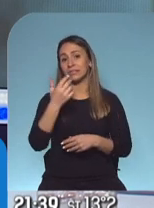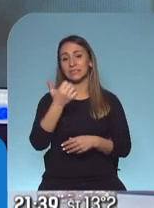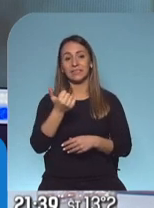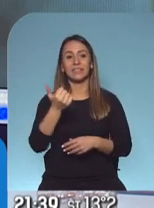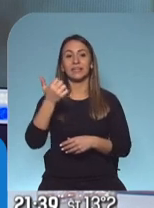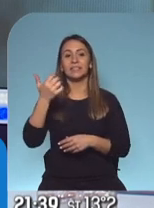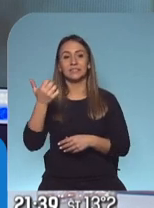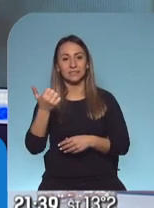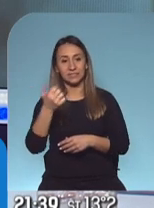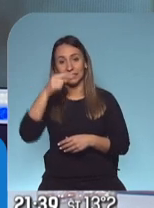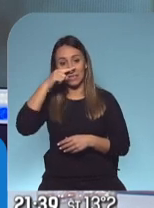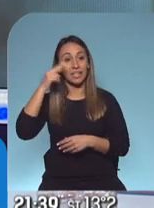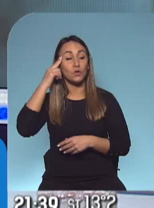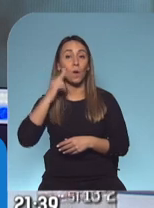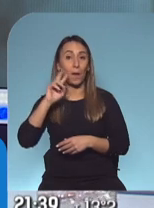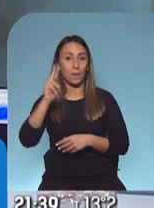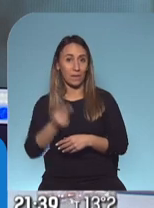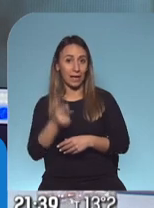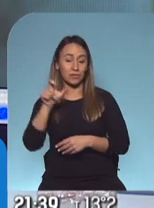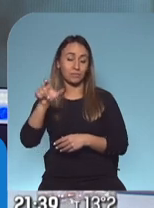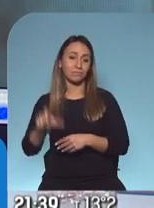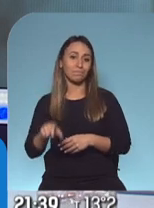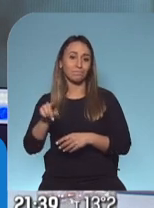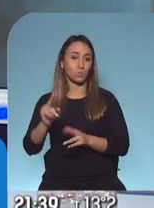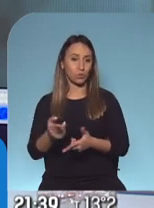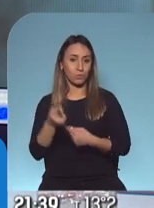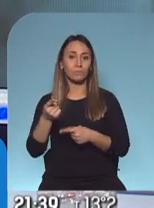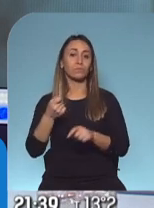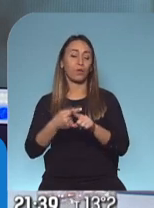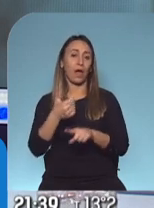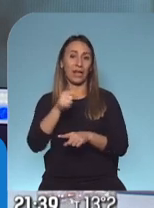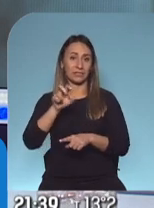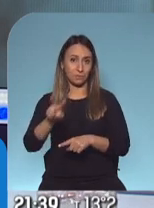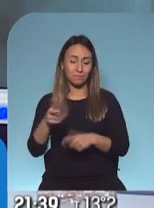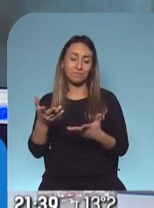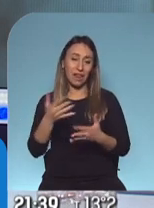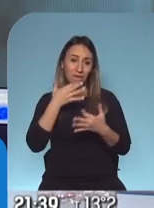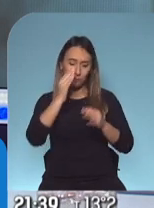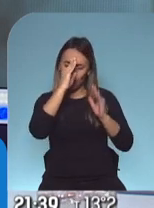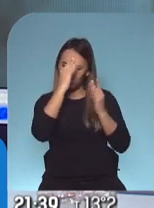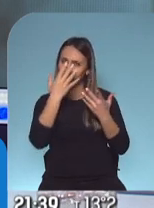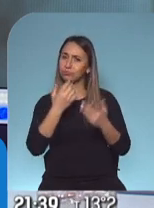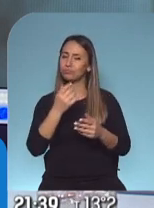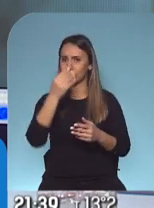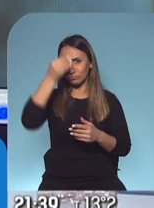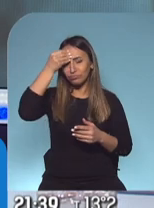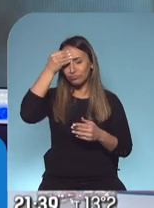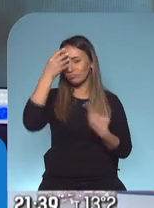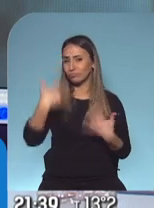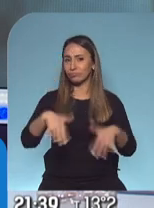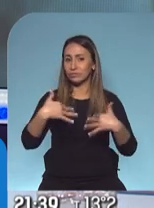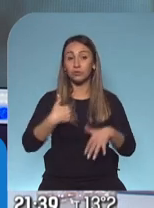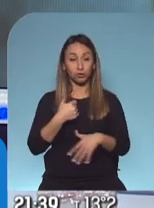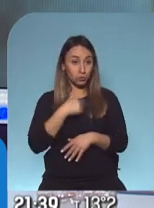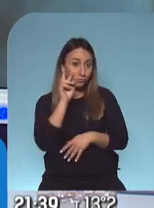salud complicada desde hace un año con una ACV y deja un recuerdo muy importante en el fútbol. Yo no lo vi